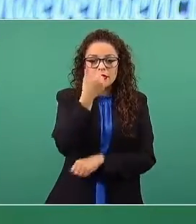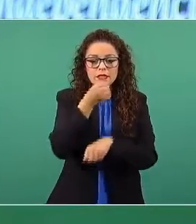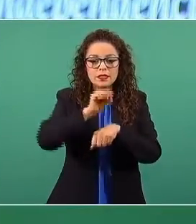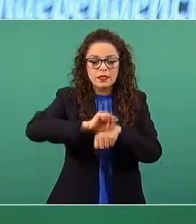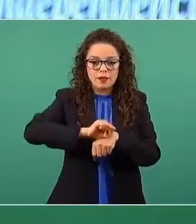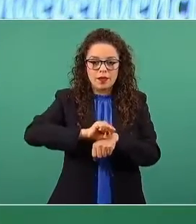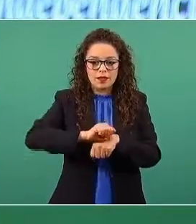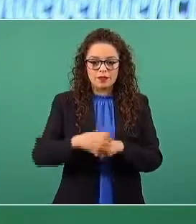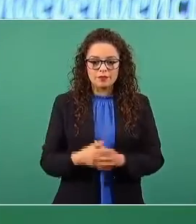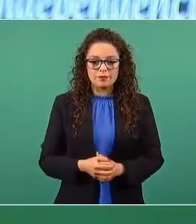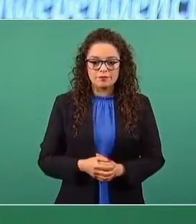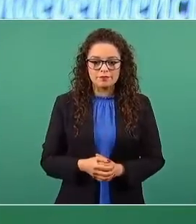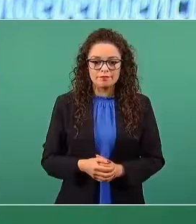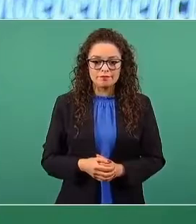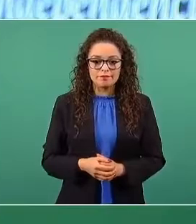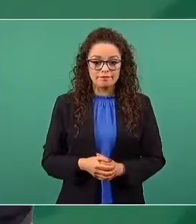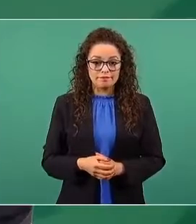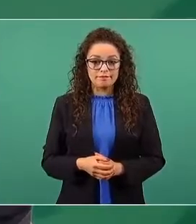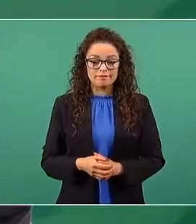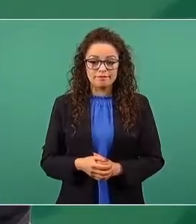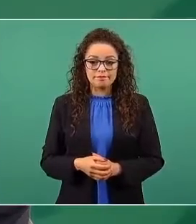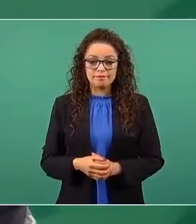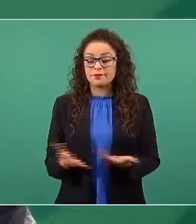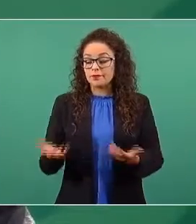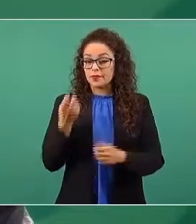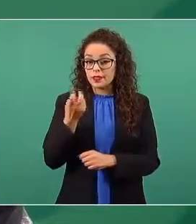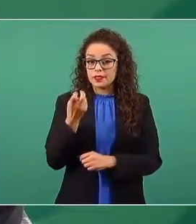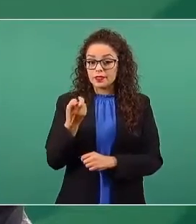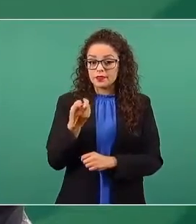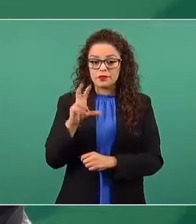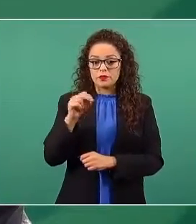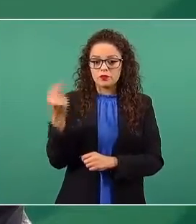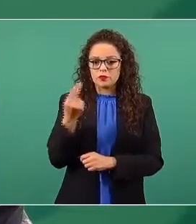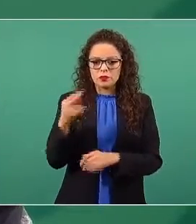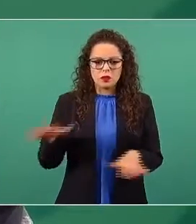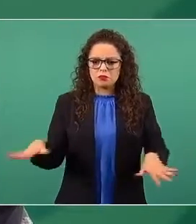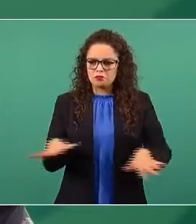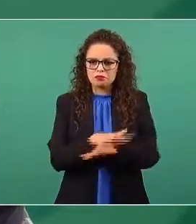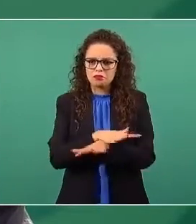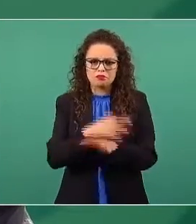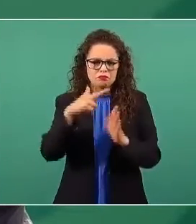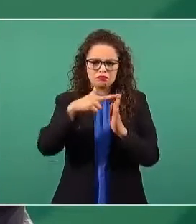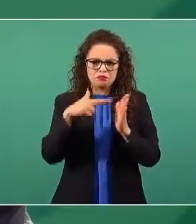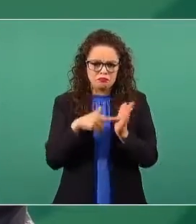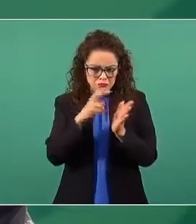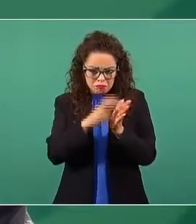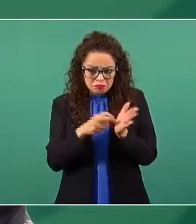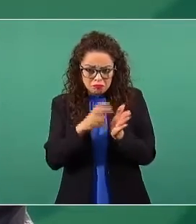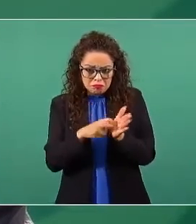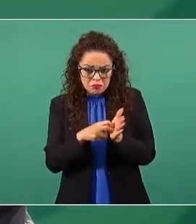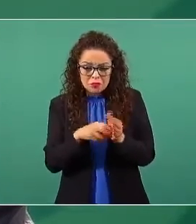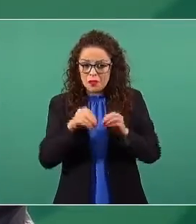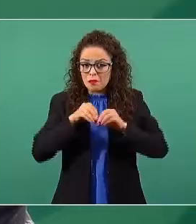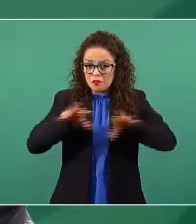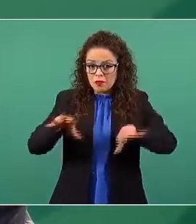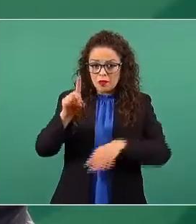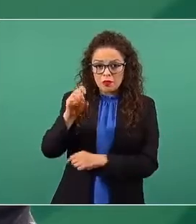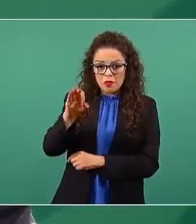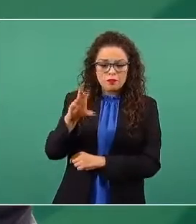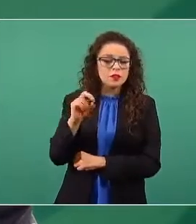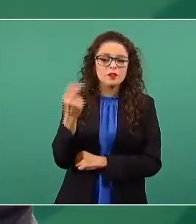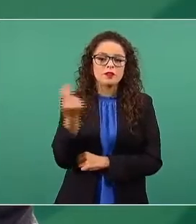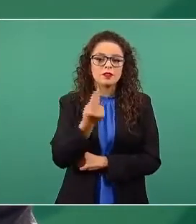antes se llevaba meses o años. Entonces, eso no requiere cambio reglamentario, no requiere publicación en Diario